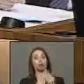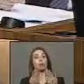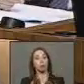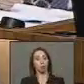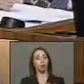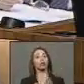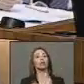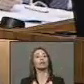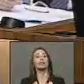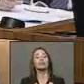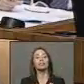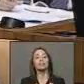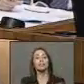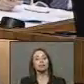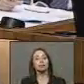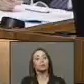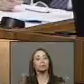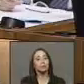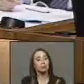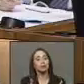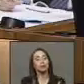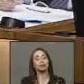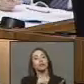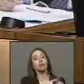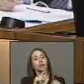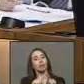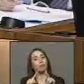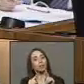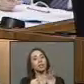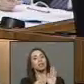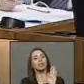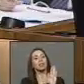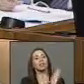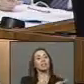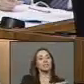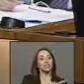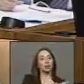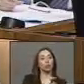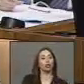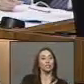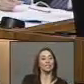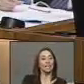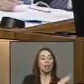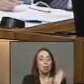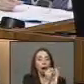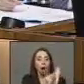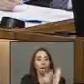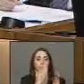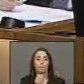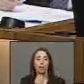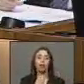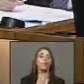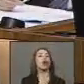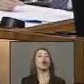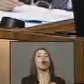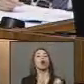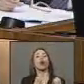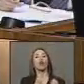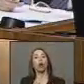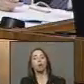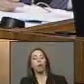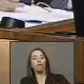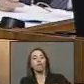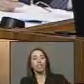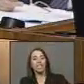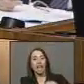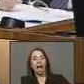necesidad de impulsar un conjunto de perfeccionamientos de seguro de cesantía, evaluando ajustes en su esquema de